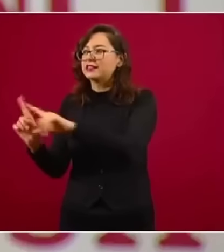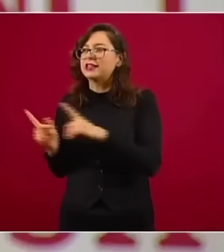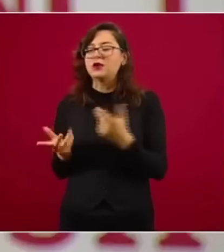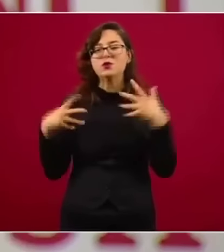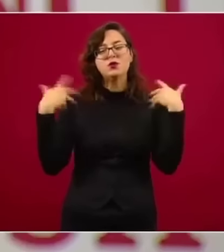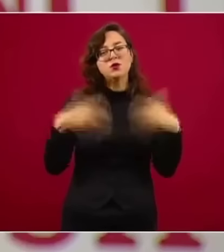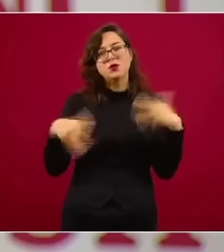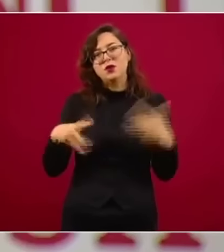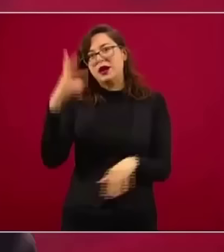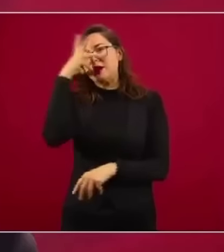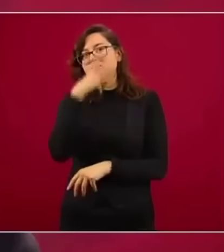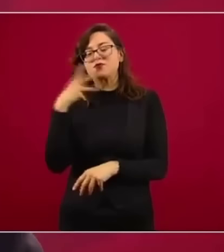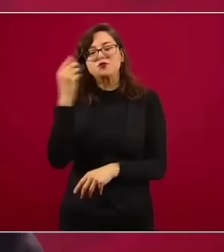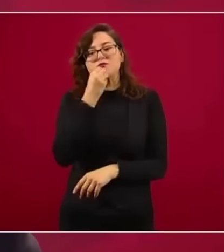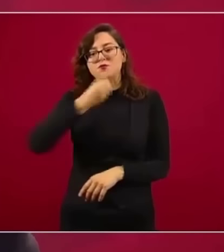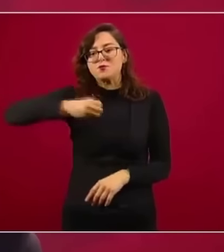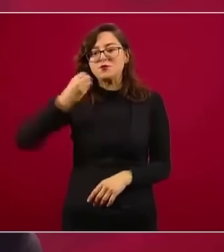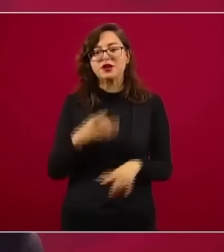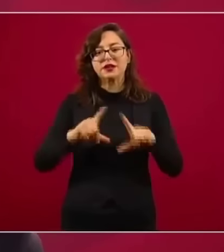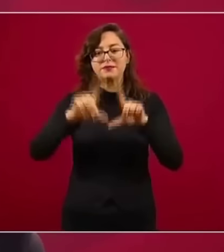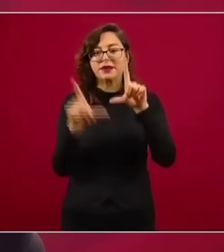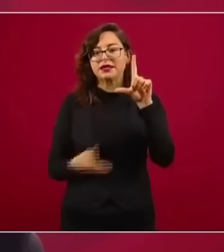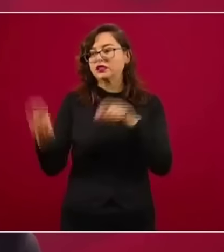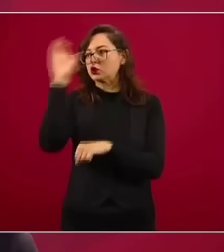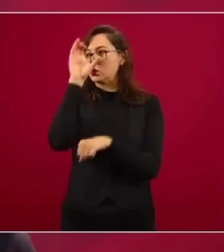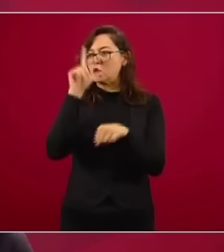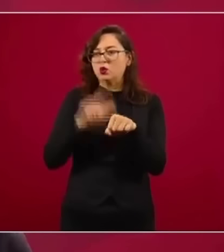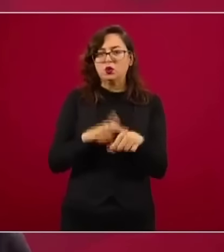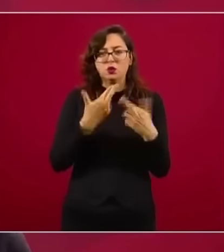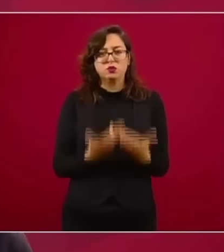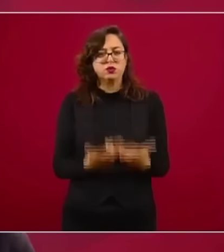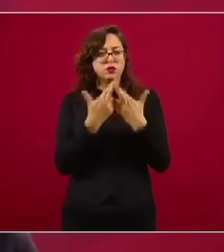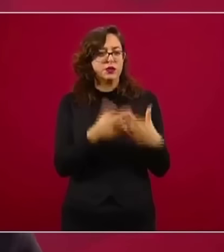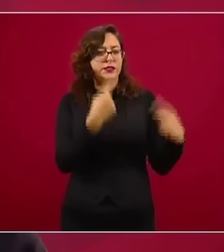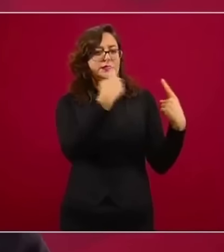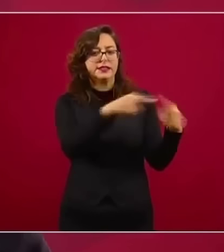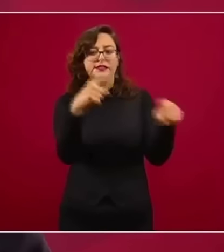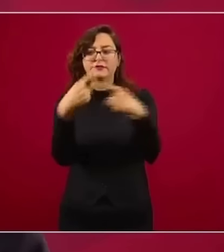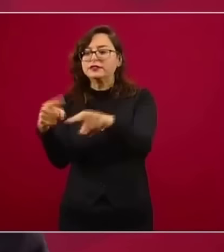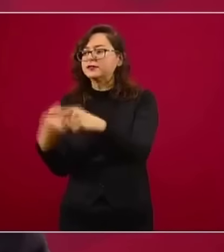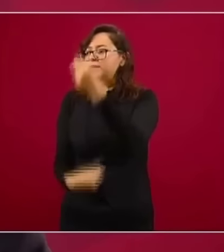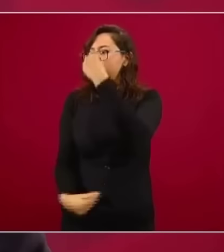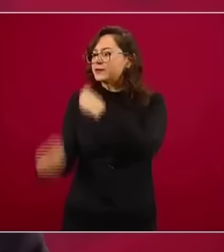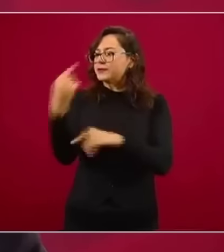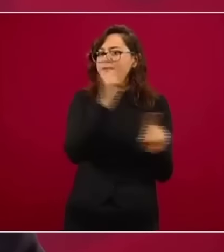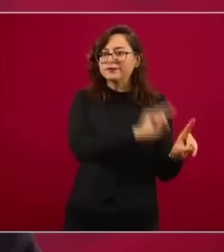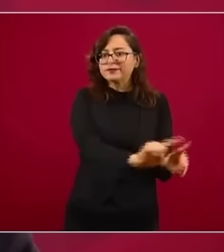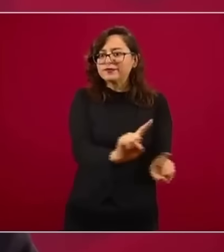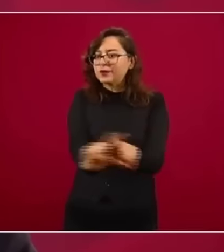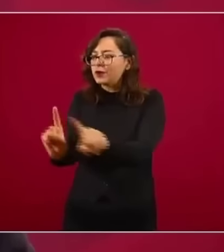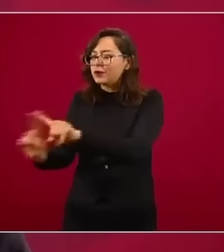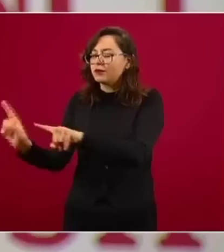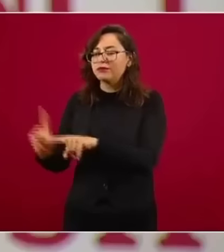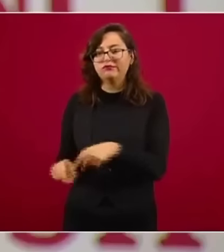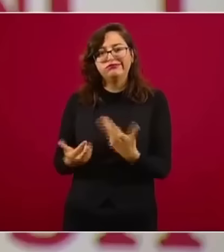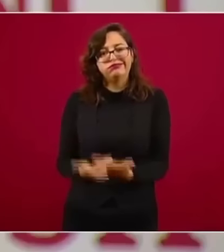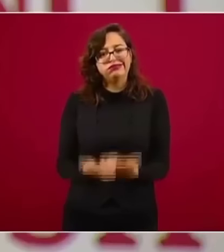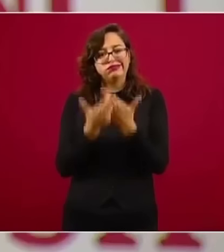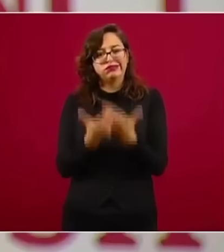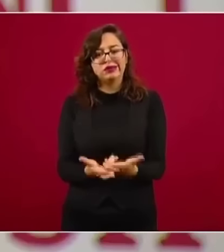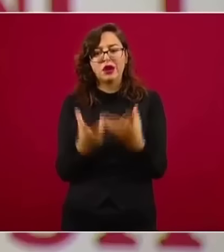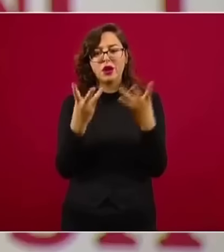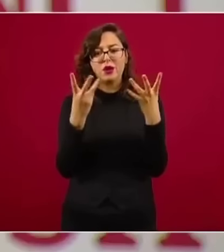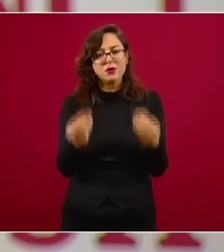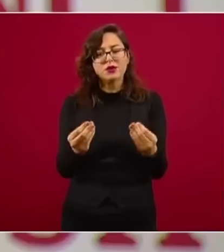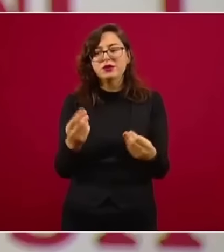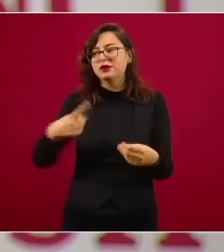sus diferentes culturas, su gran riqueza culinaria y todo lo que tiene nuestro país.